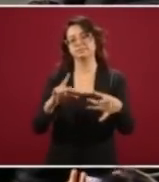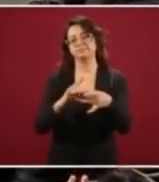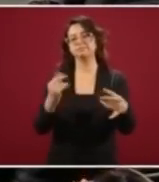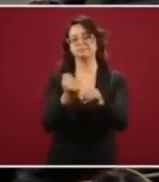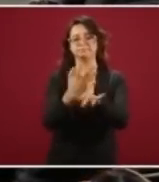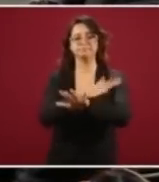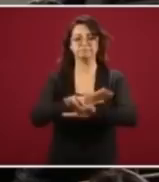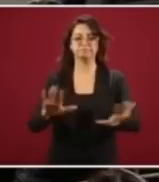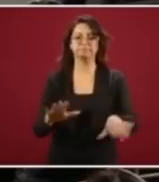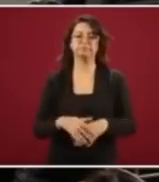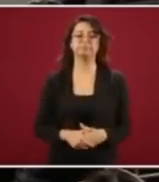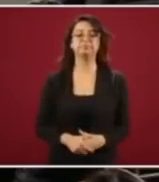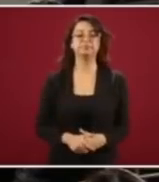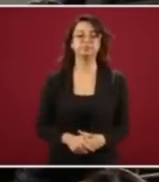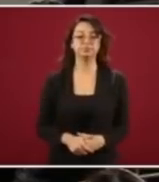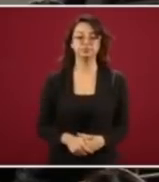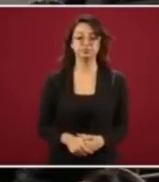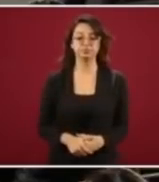haciendo.